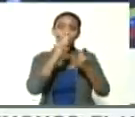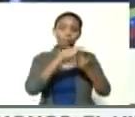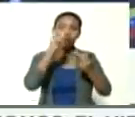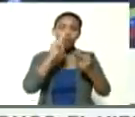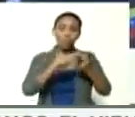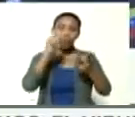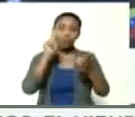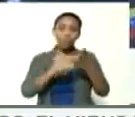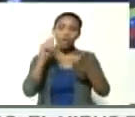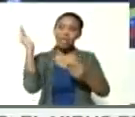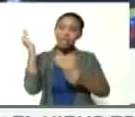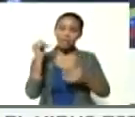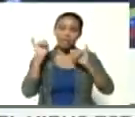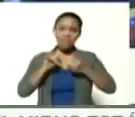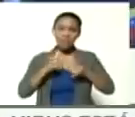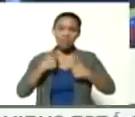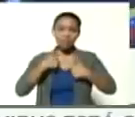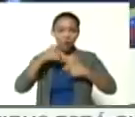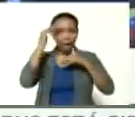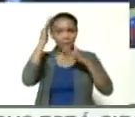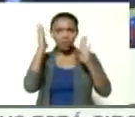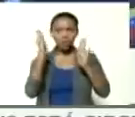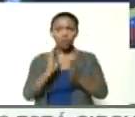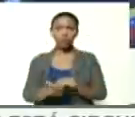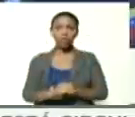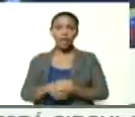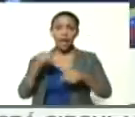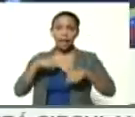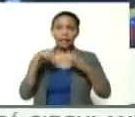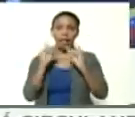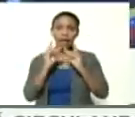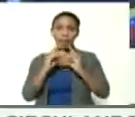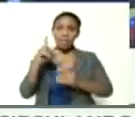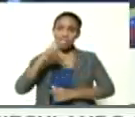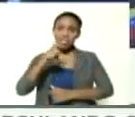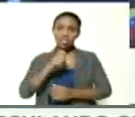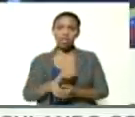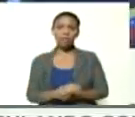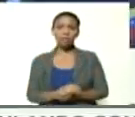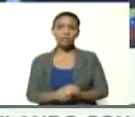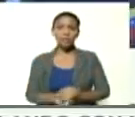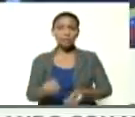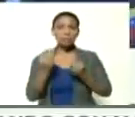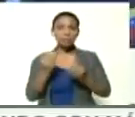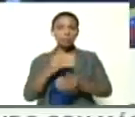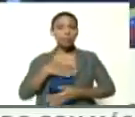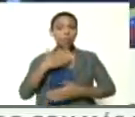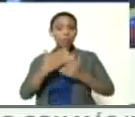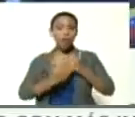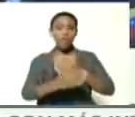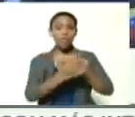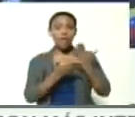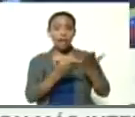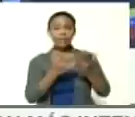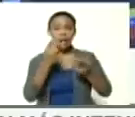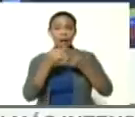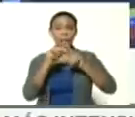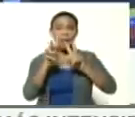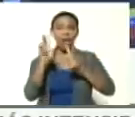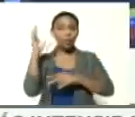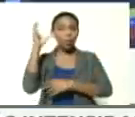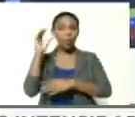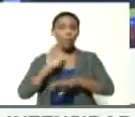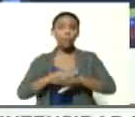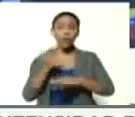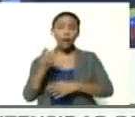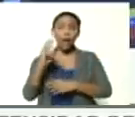que vengan, yo aquí mismo los atiendo, en esta cama si es necesario, para que podamos avanzar hacia la paz de Colombia, porque la